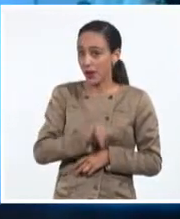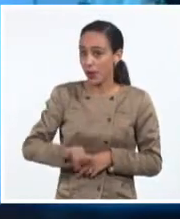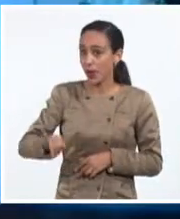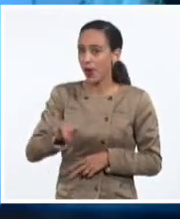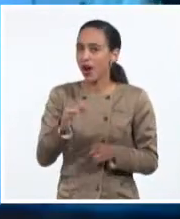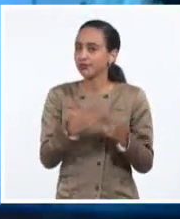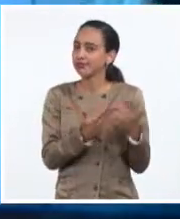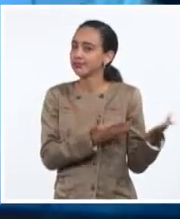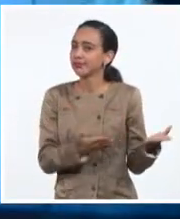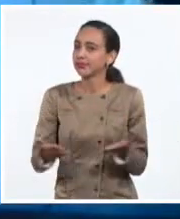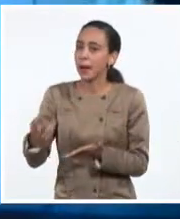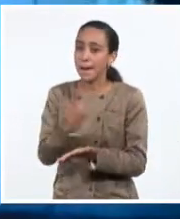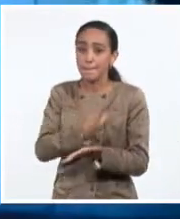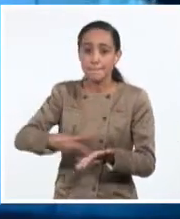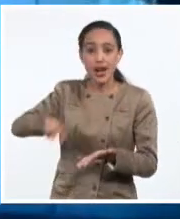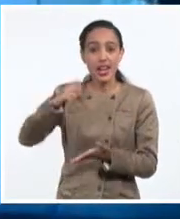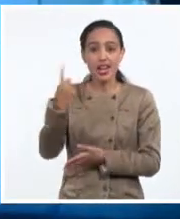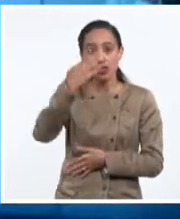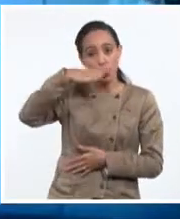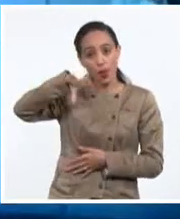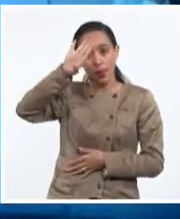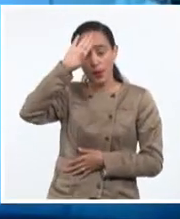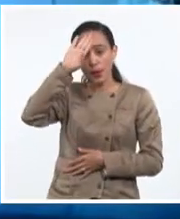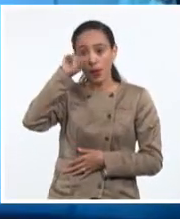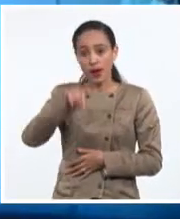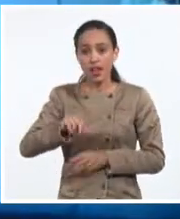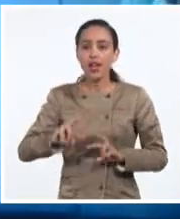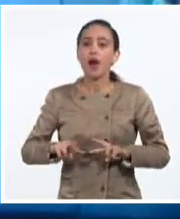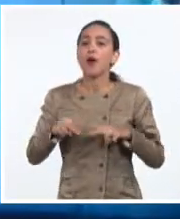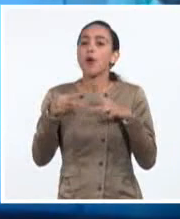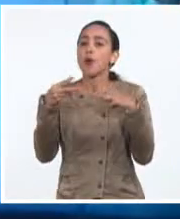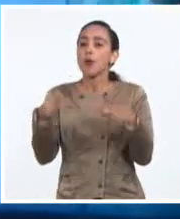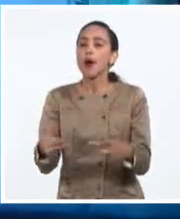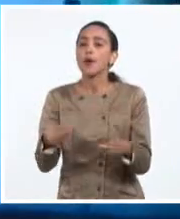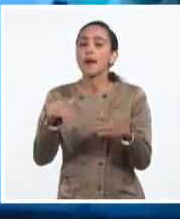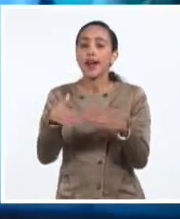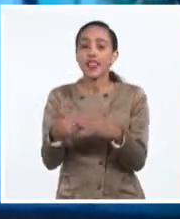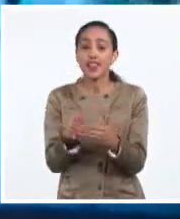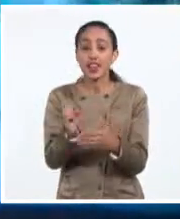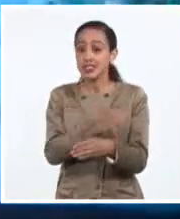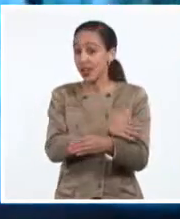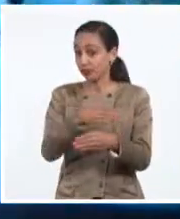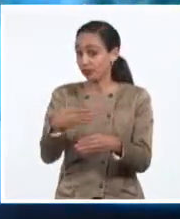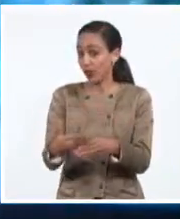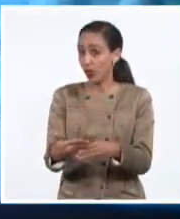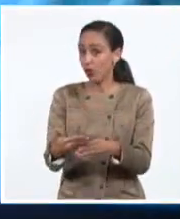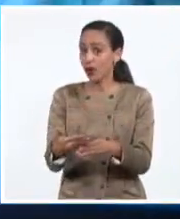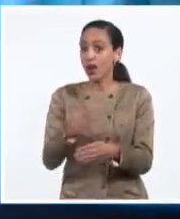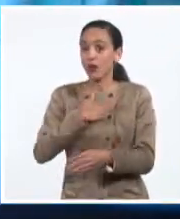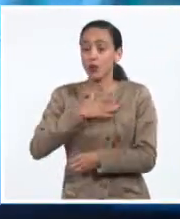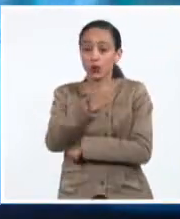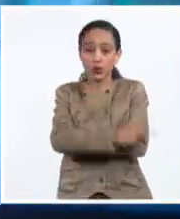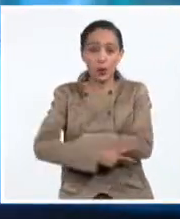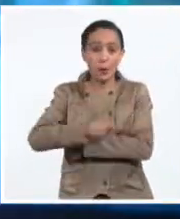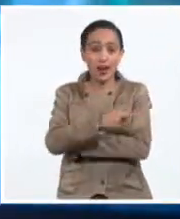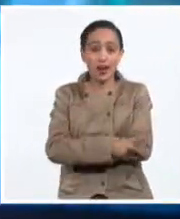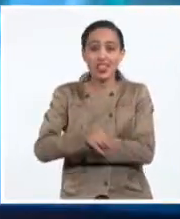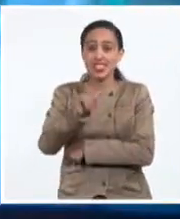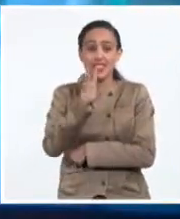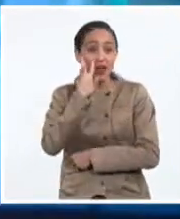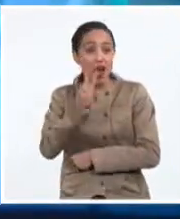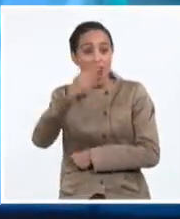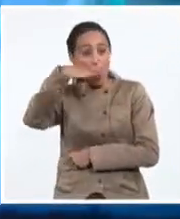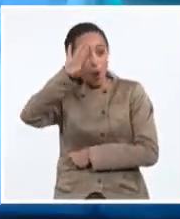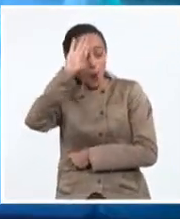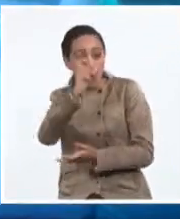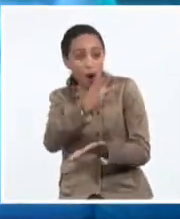honor para el Ballet Nacional de Cuba que ella reaparezca el día en que esa obra puso a nuestro país en el mapa mundial del